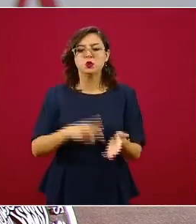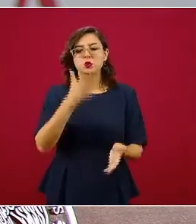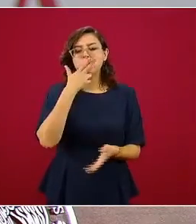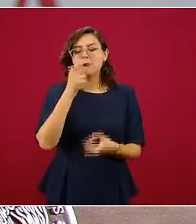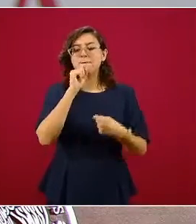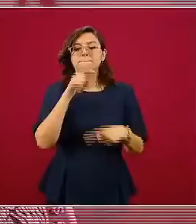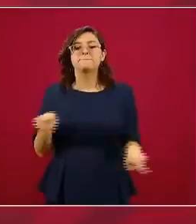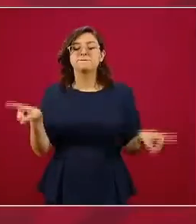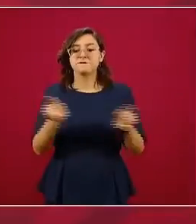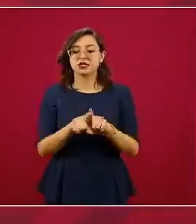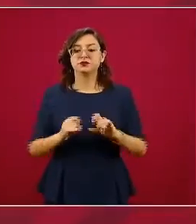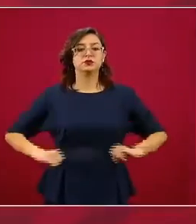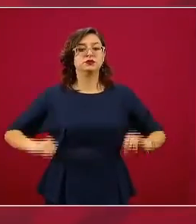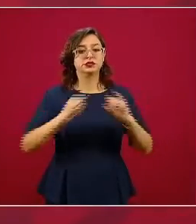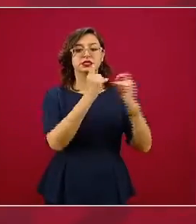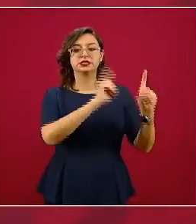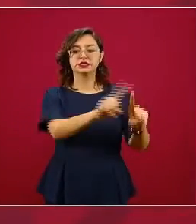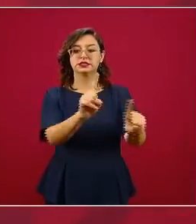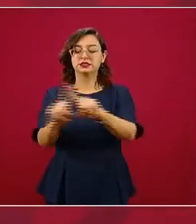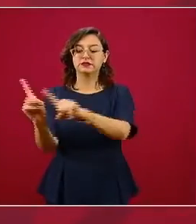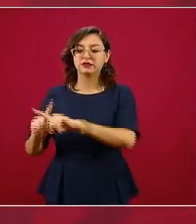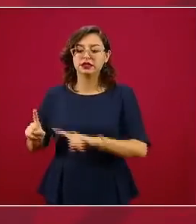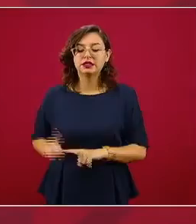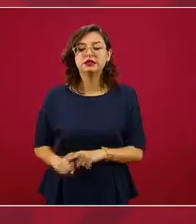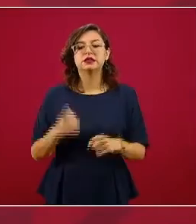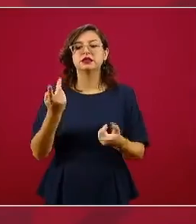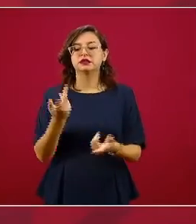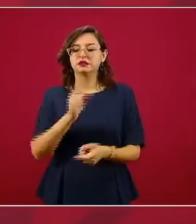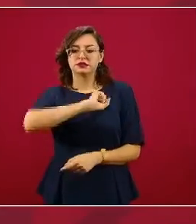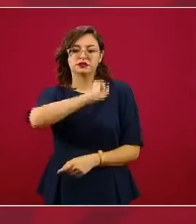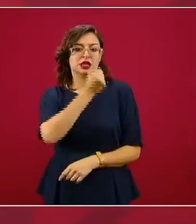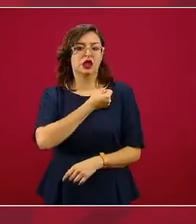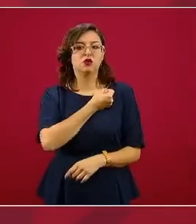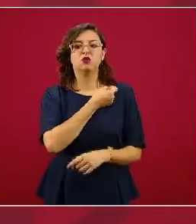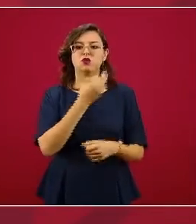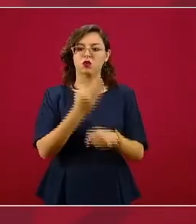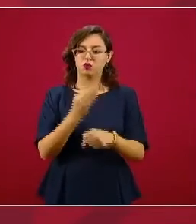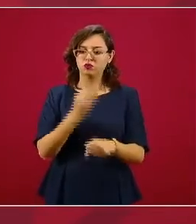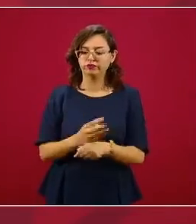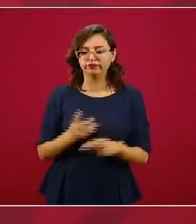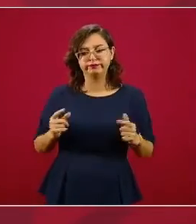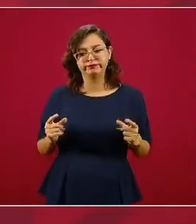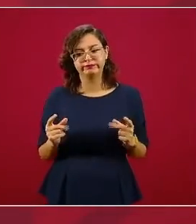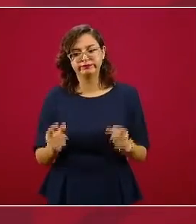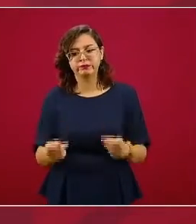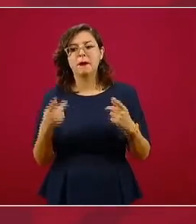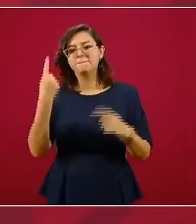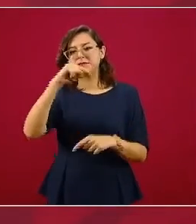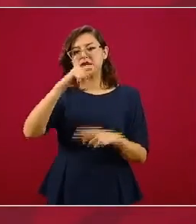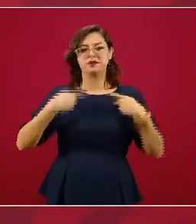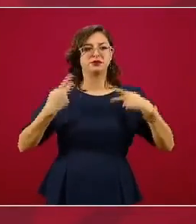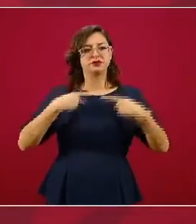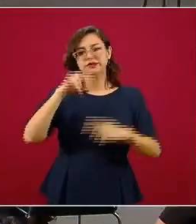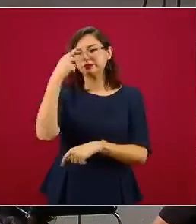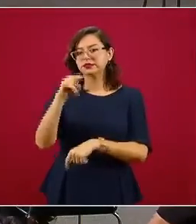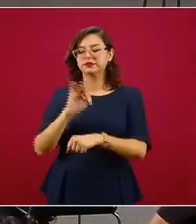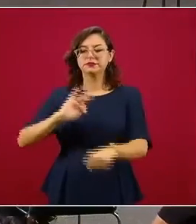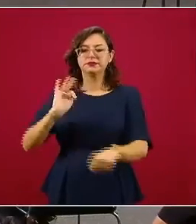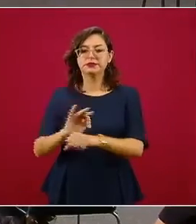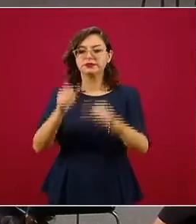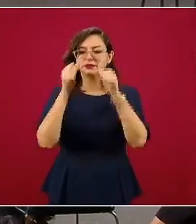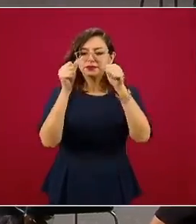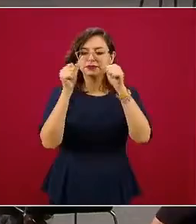muy especial, las instituciones del sector salud y la gran tarea que están haciendo para atender a las familias mexicanas. Es